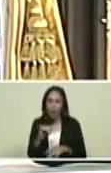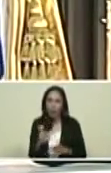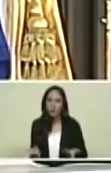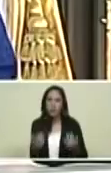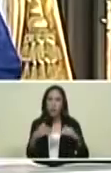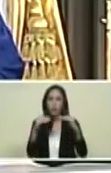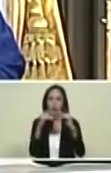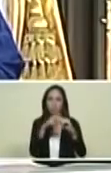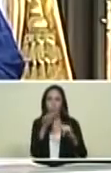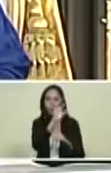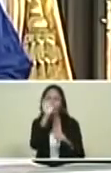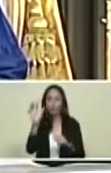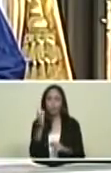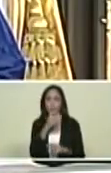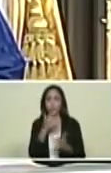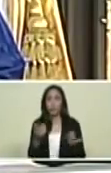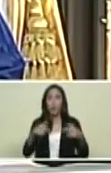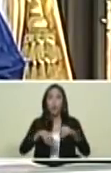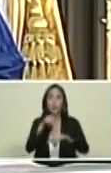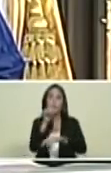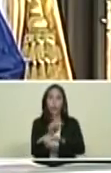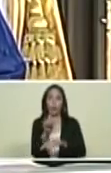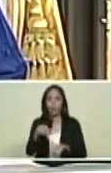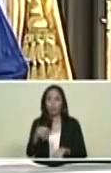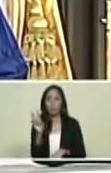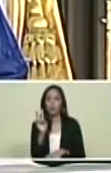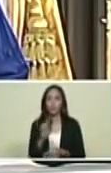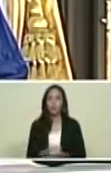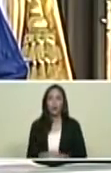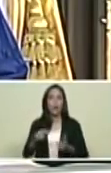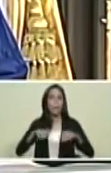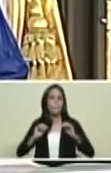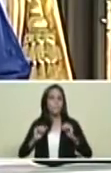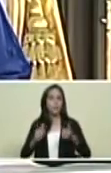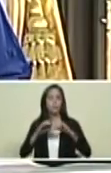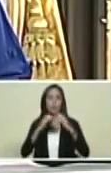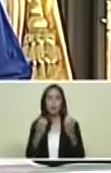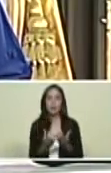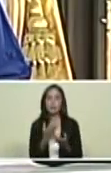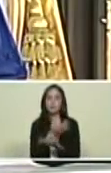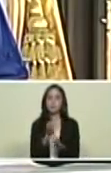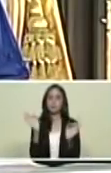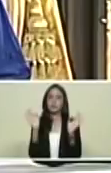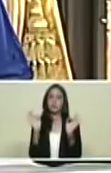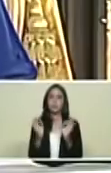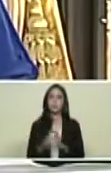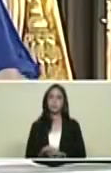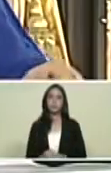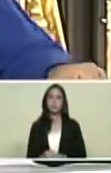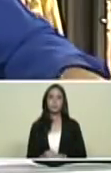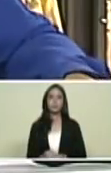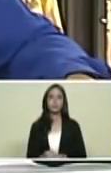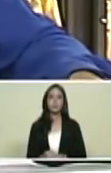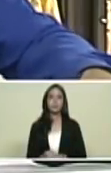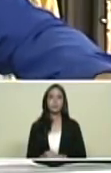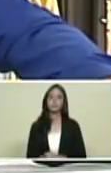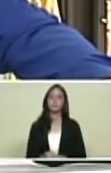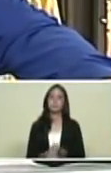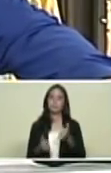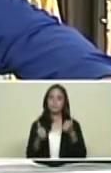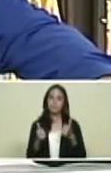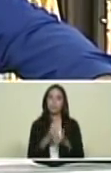Venezuela. Así que hoy hemos arrancado con buen pie, con buen pie. Elementos